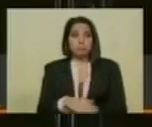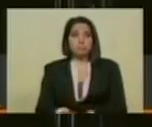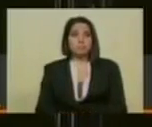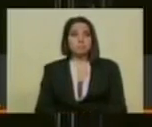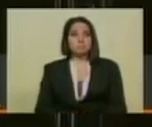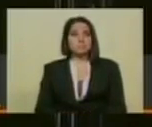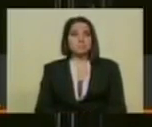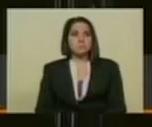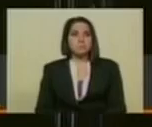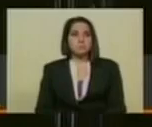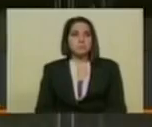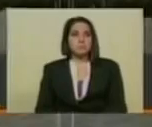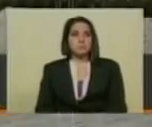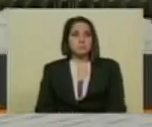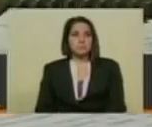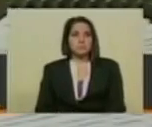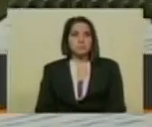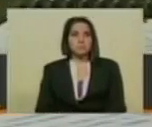a todos.